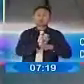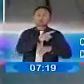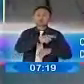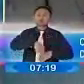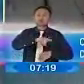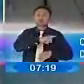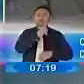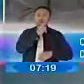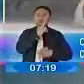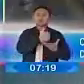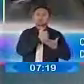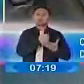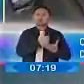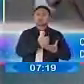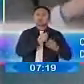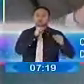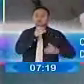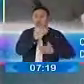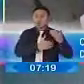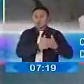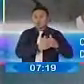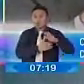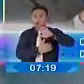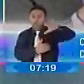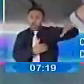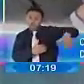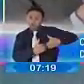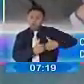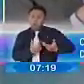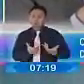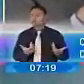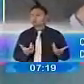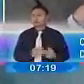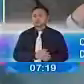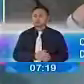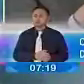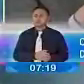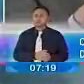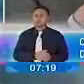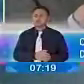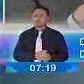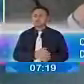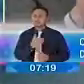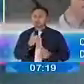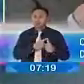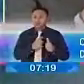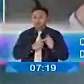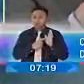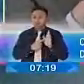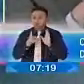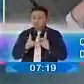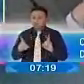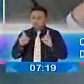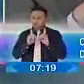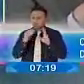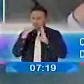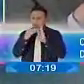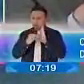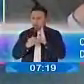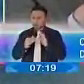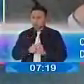beneficiarios iniciales de esto para luego, claro, el resto? Mire, quiero ponerle algunas cifras, si me permite, Robert. Gusto. ¿Quién es